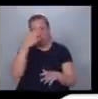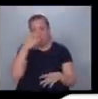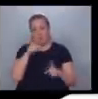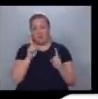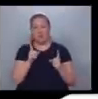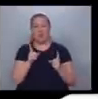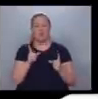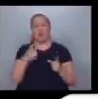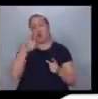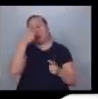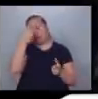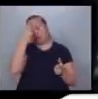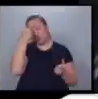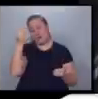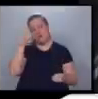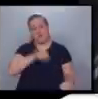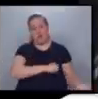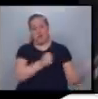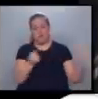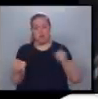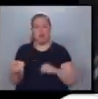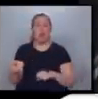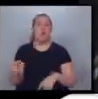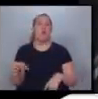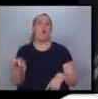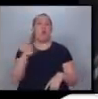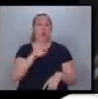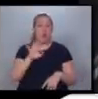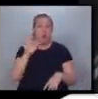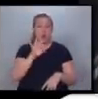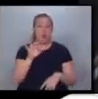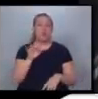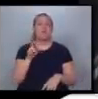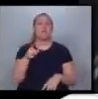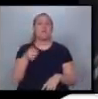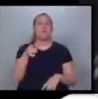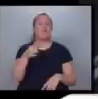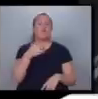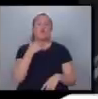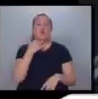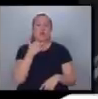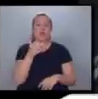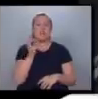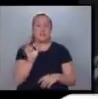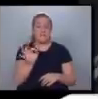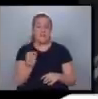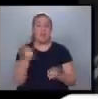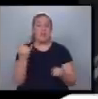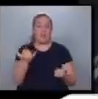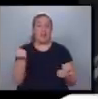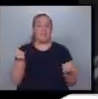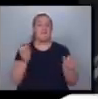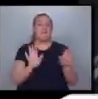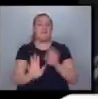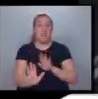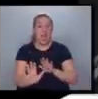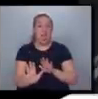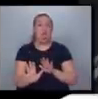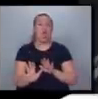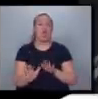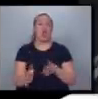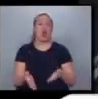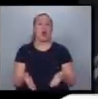el chofer pierde control o, consciente de que quedó o no sin freno, lo indicó para allá el colectivo, que era el